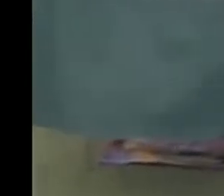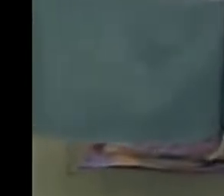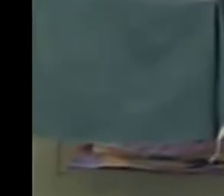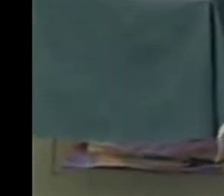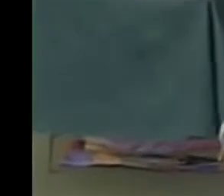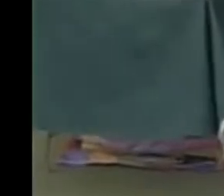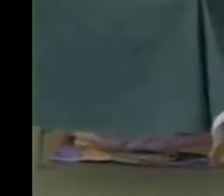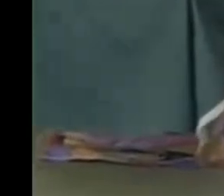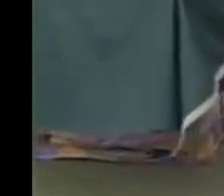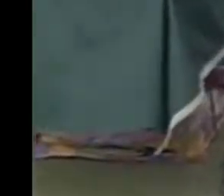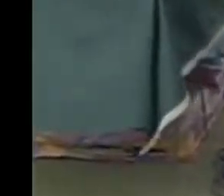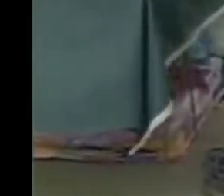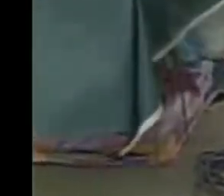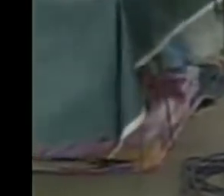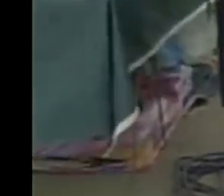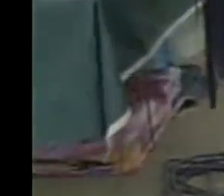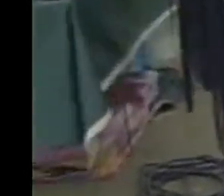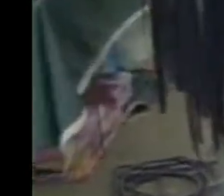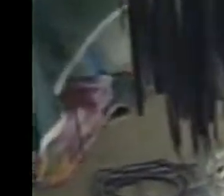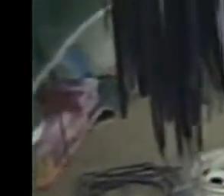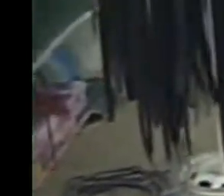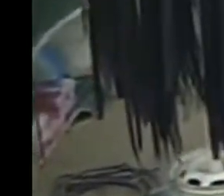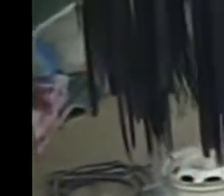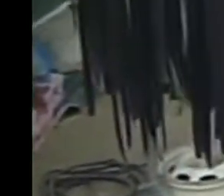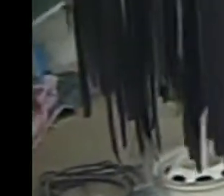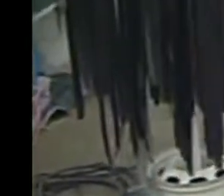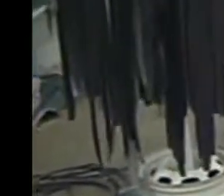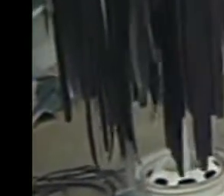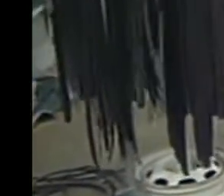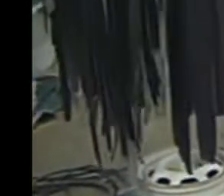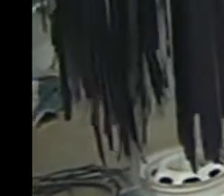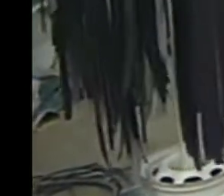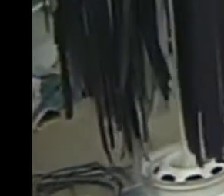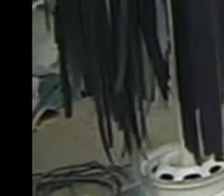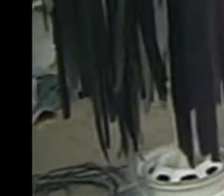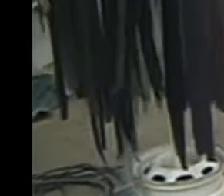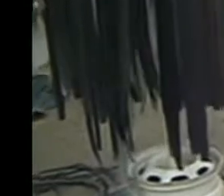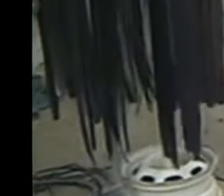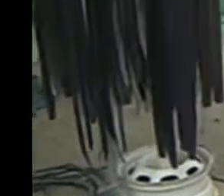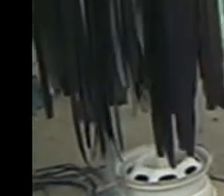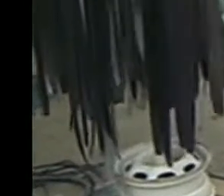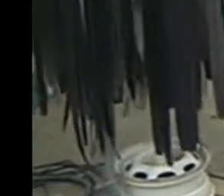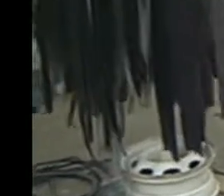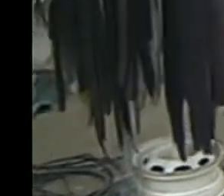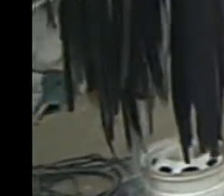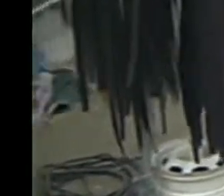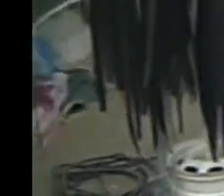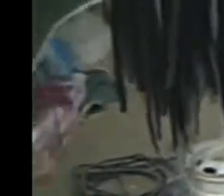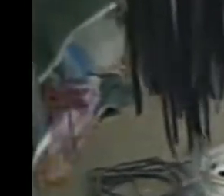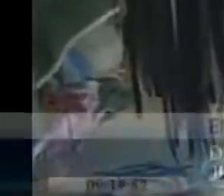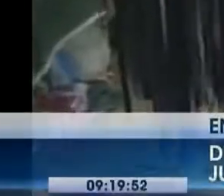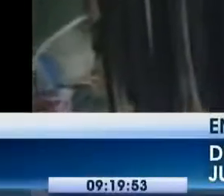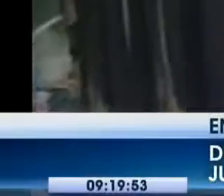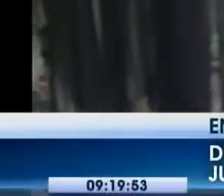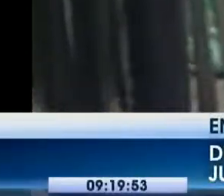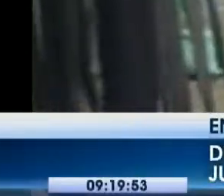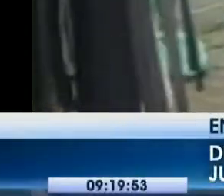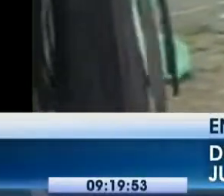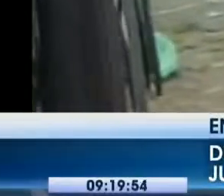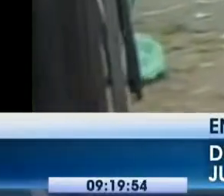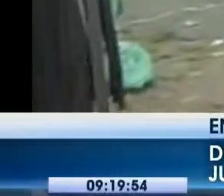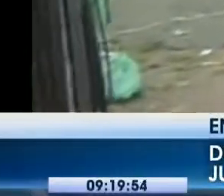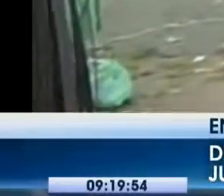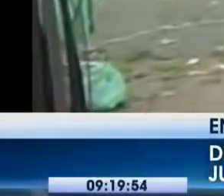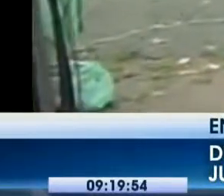Durán, conocida como la Bahía de Durán, aquí junto al conocido también como Puente Huérfano y junto al mercado del cangrejo Pelucón, aquí en la vía Durán-Tambo, junto a